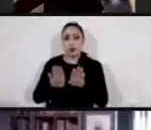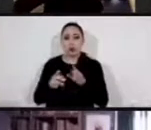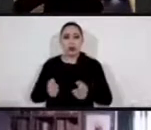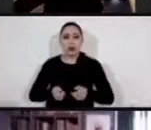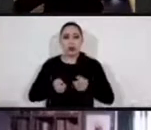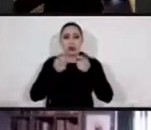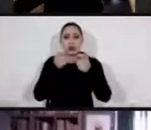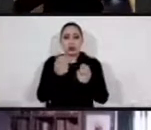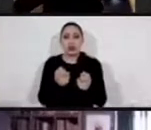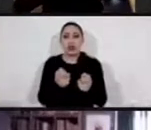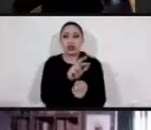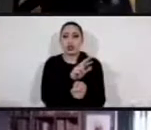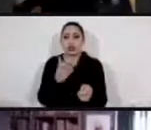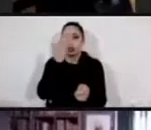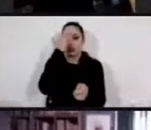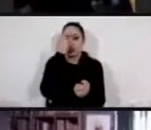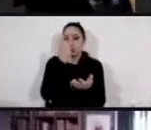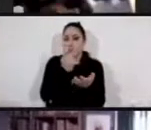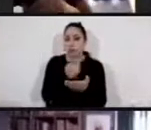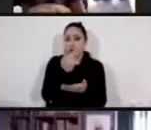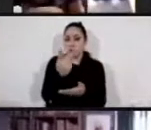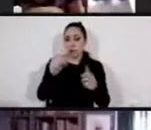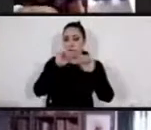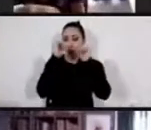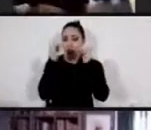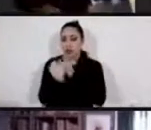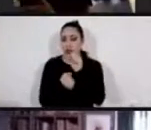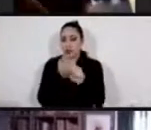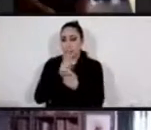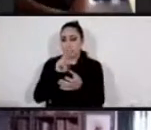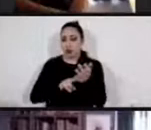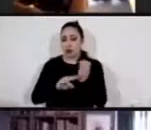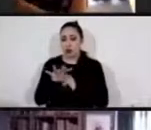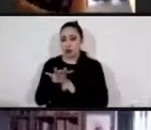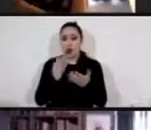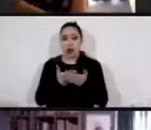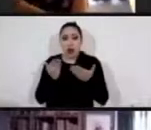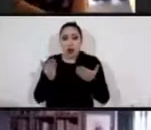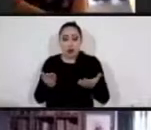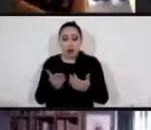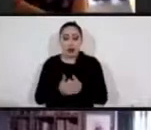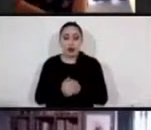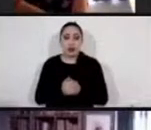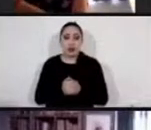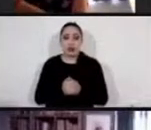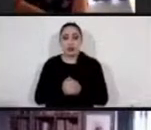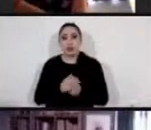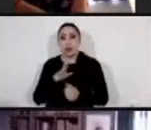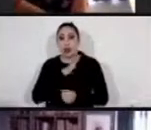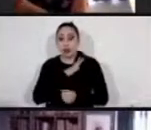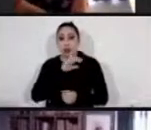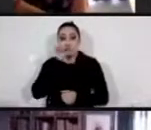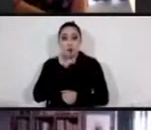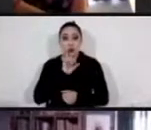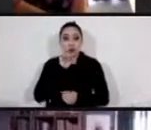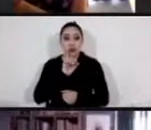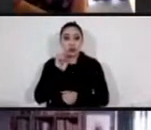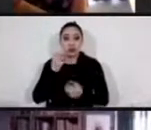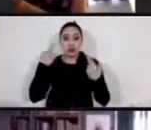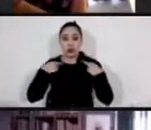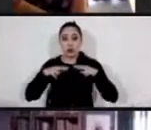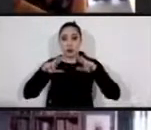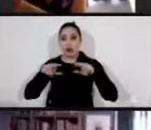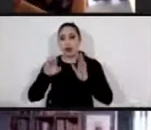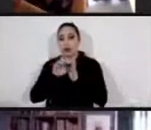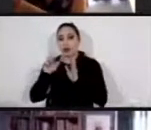galardón y celebro que en esta edición la presencia de mujeres galardonadas, como en el caso del Colegio